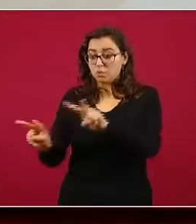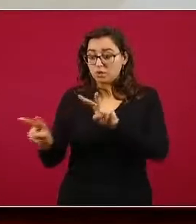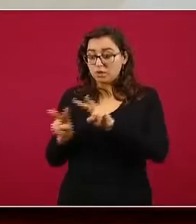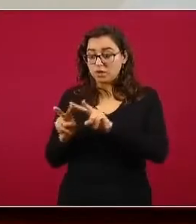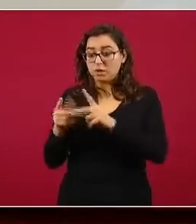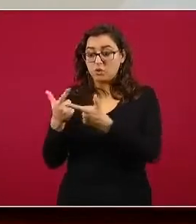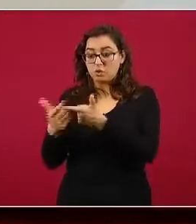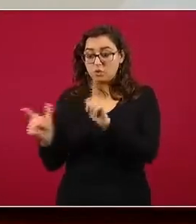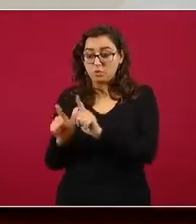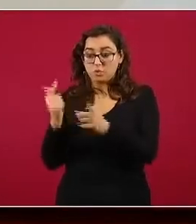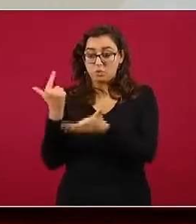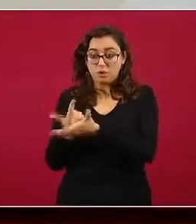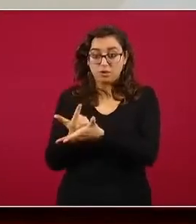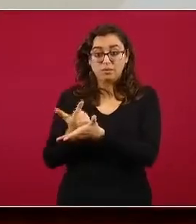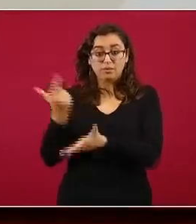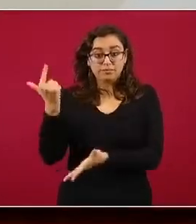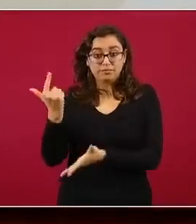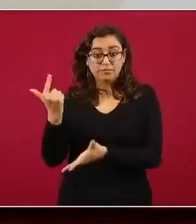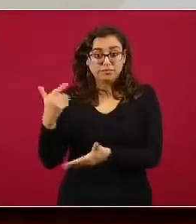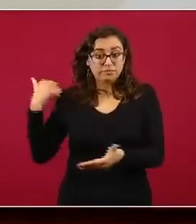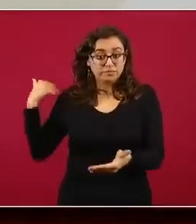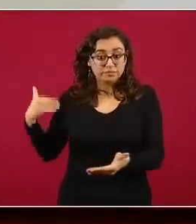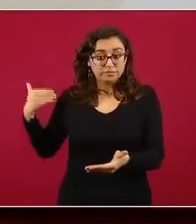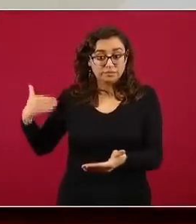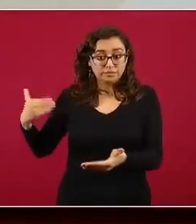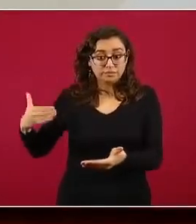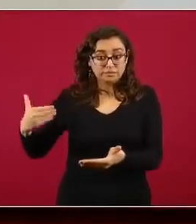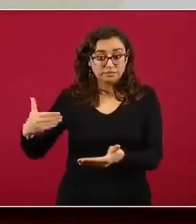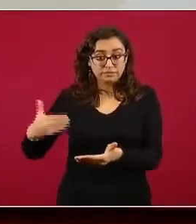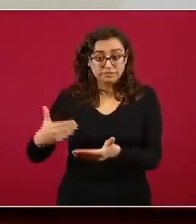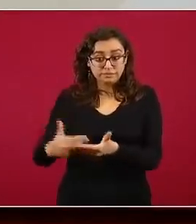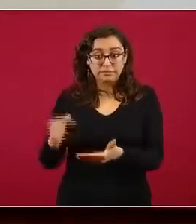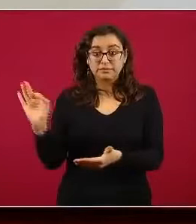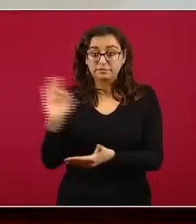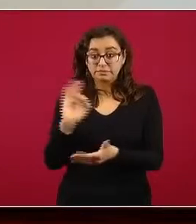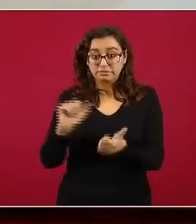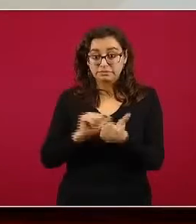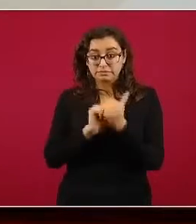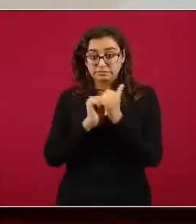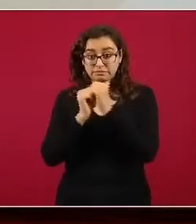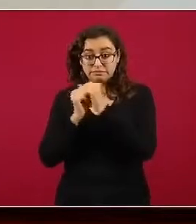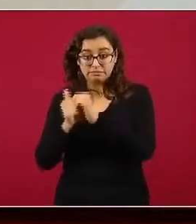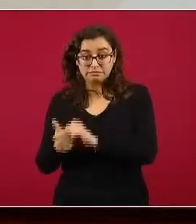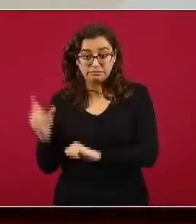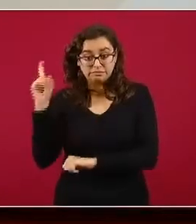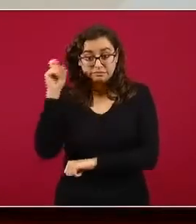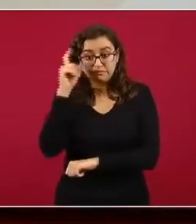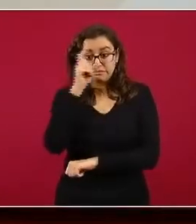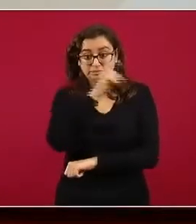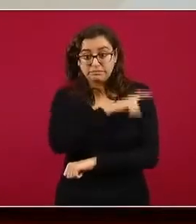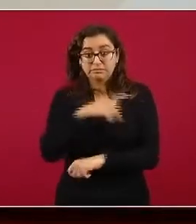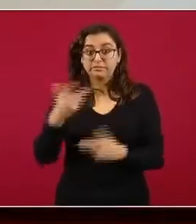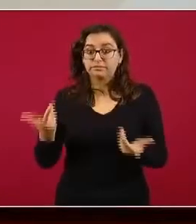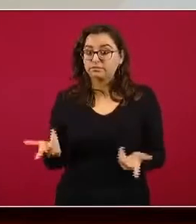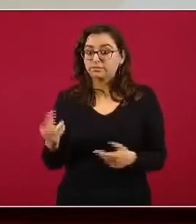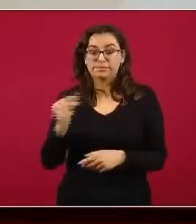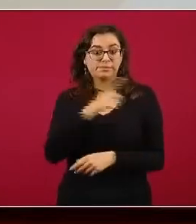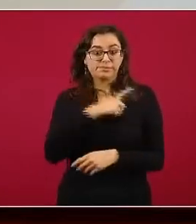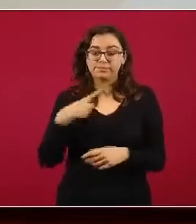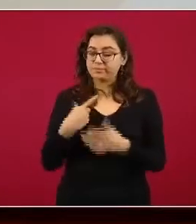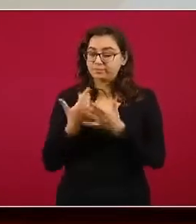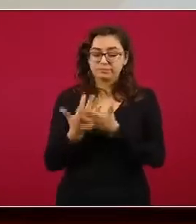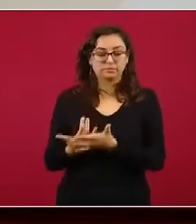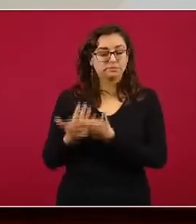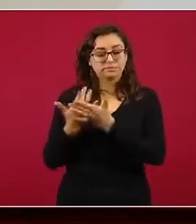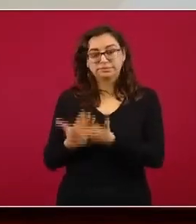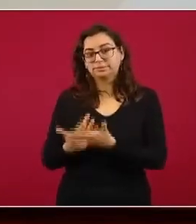grupo de riesgo, de estos que hemos comentado siempre, que pueden complicarse a consecuencia de la enfermedad, no deben esperar